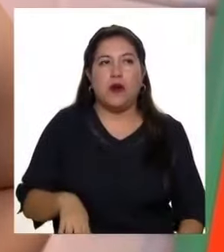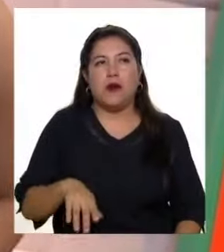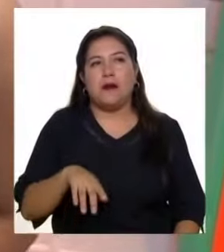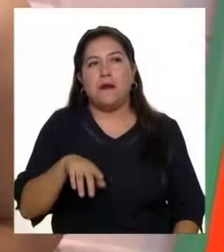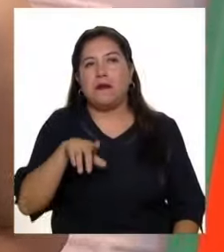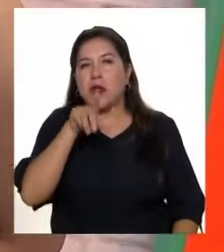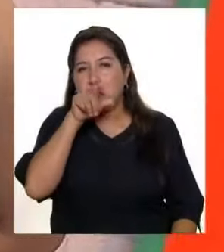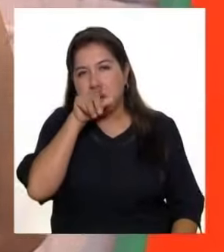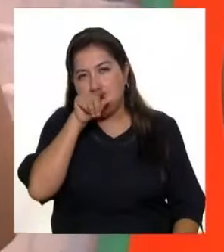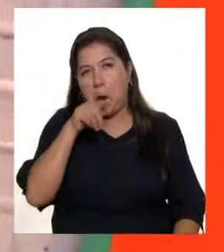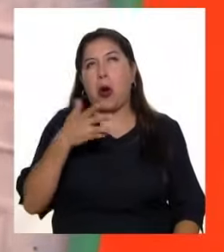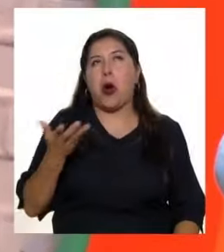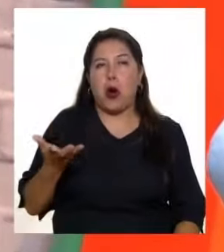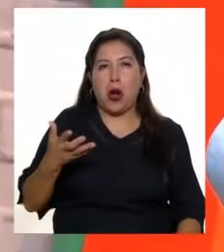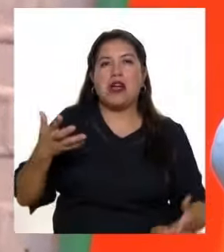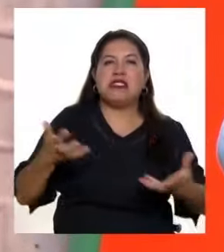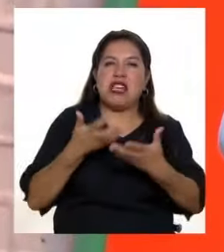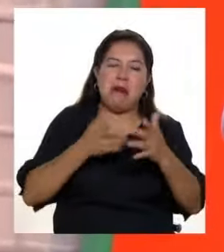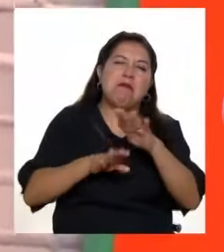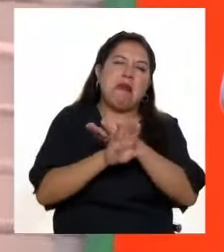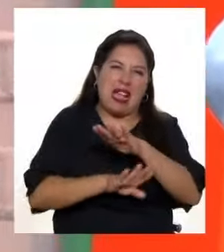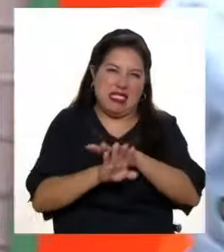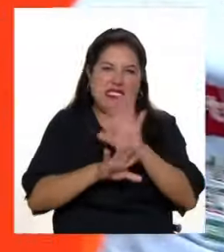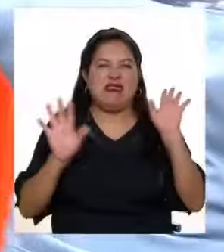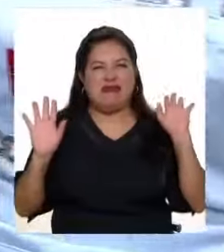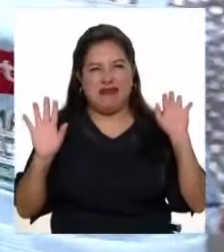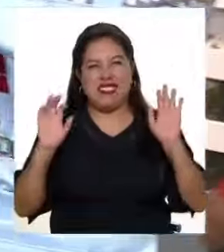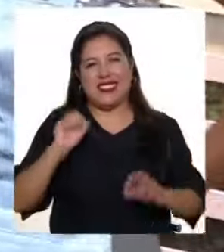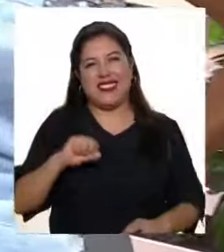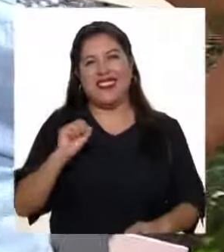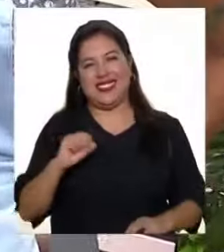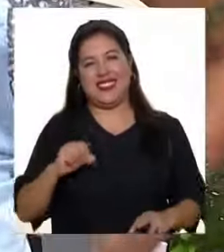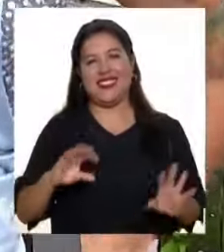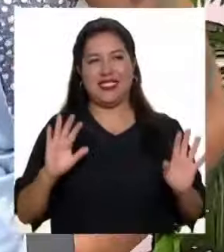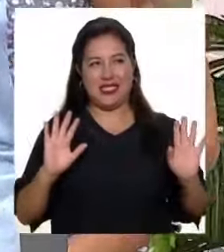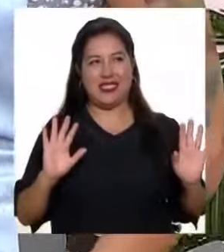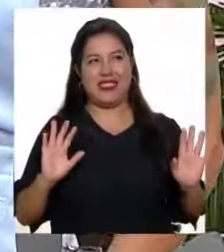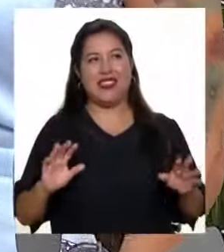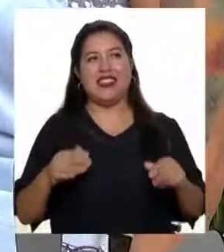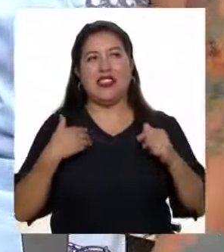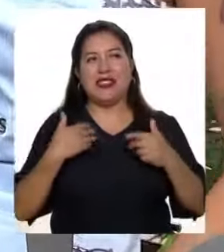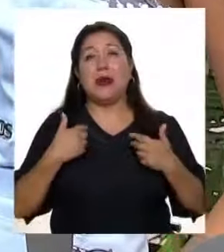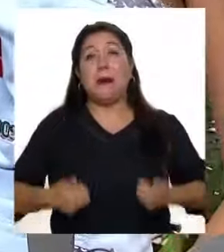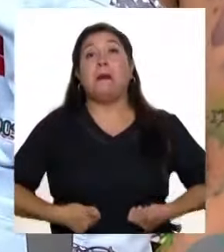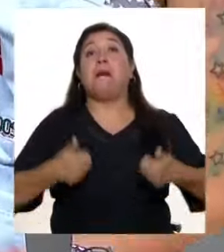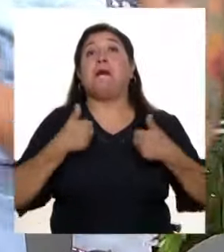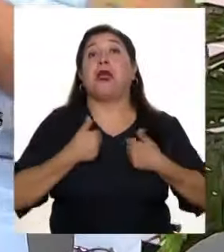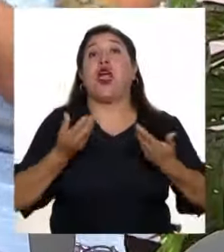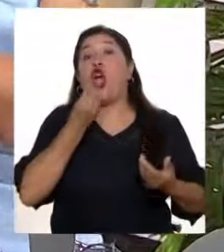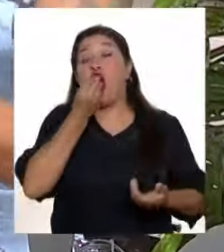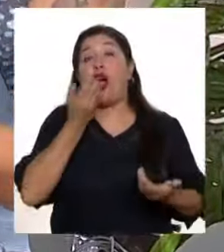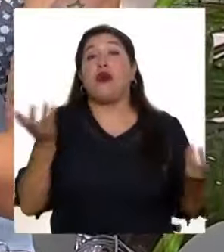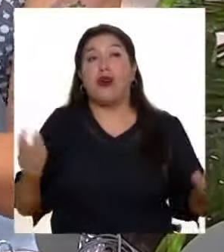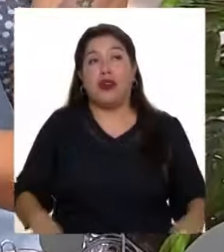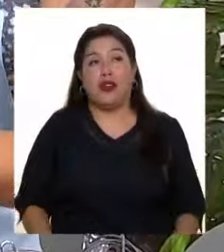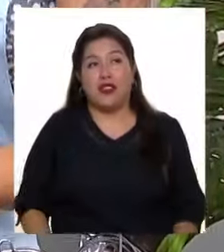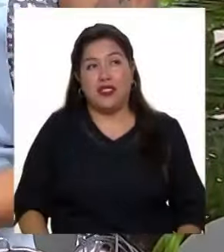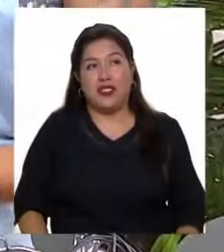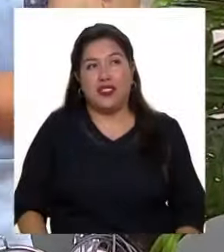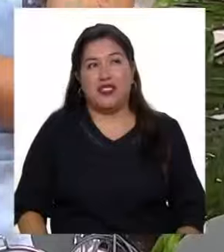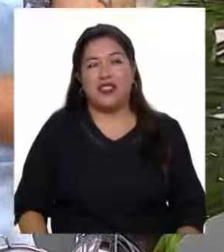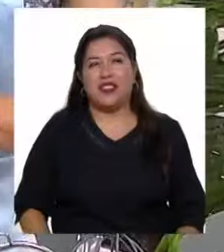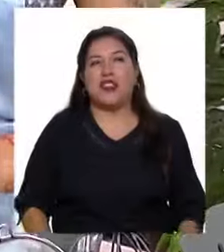mi ensalada. Ajá. Lo básico, pues, también. Claro, pues, claro. Y para mantenerme también, porque obvio. Sí, tu huevito duro,